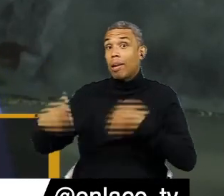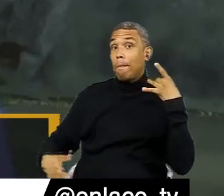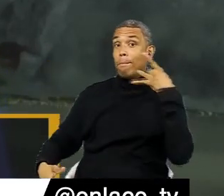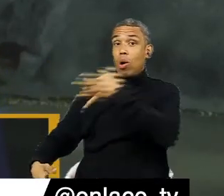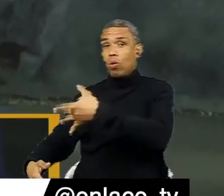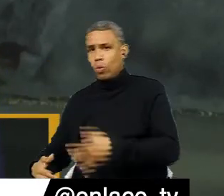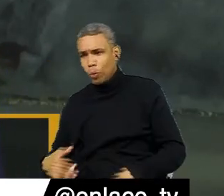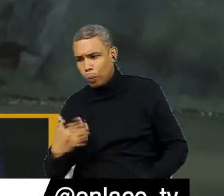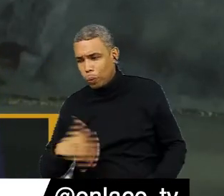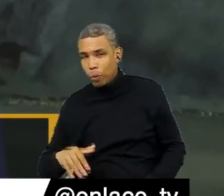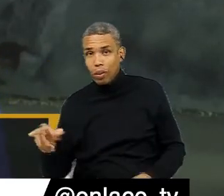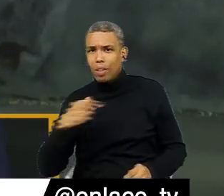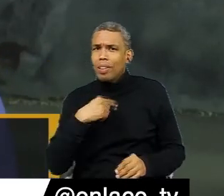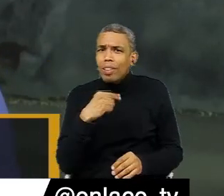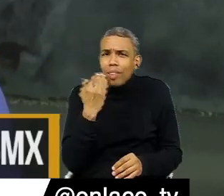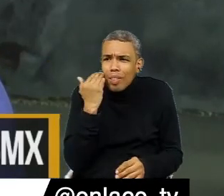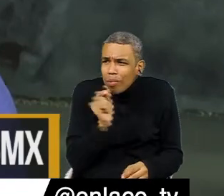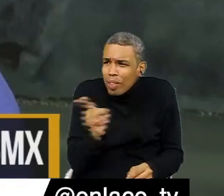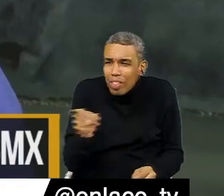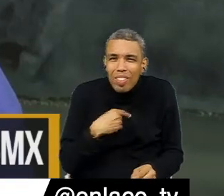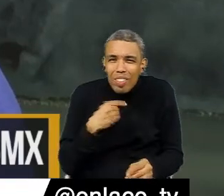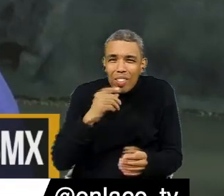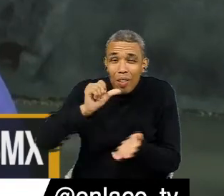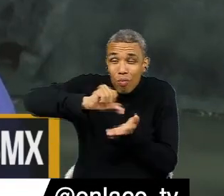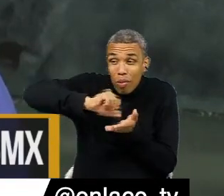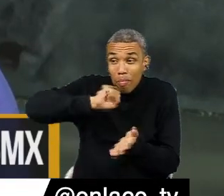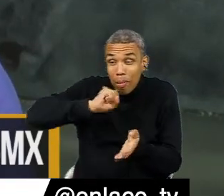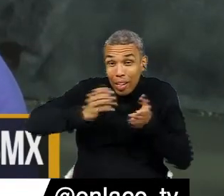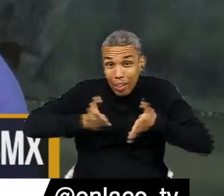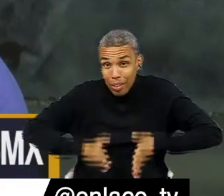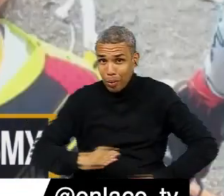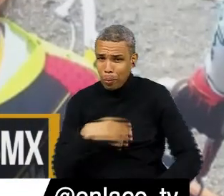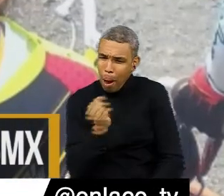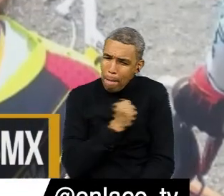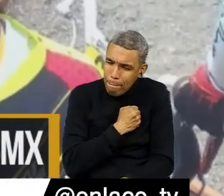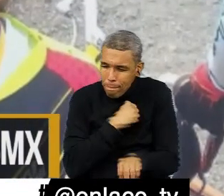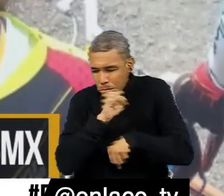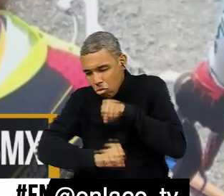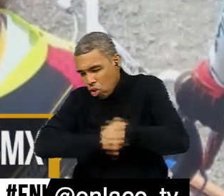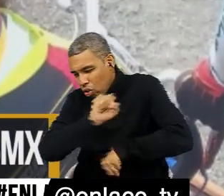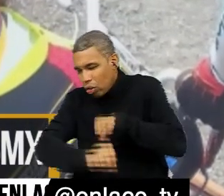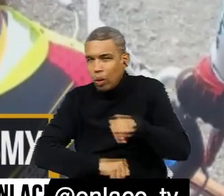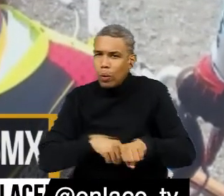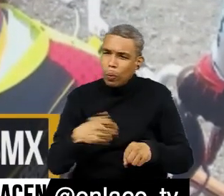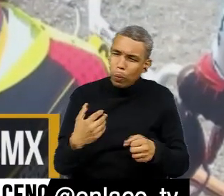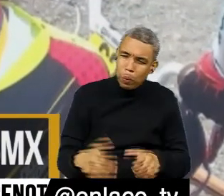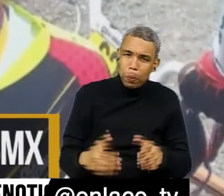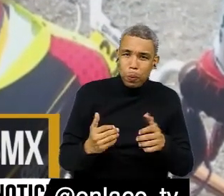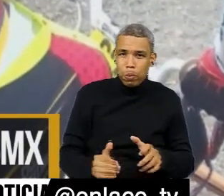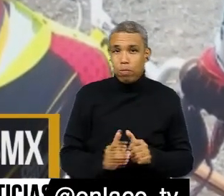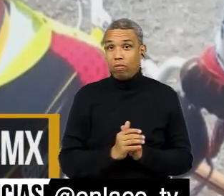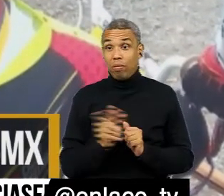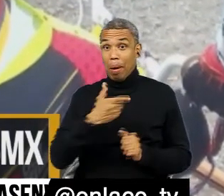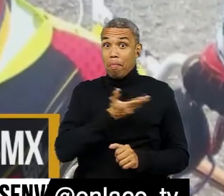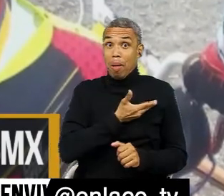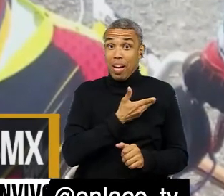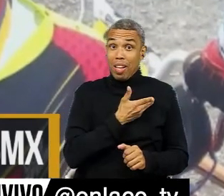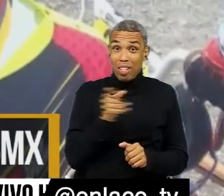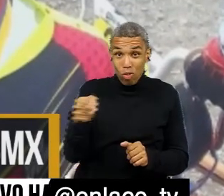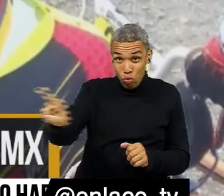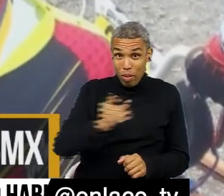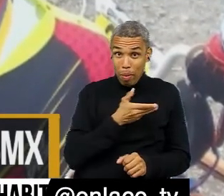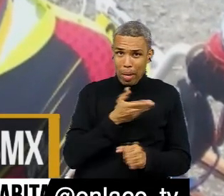vive BMX. El proceso ha sido muy bonito, afortunadamente se ha contado con el apoyo incondicional de su madre